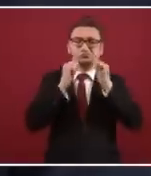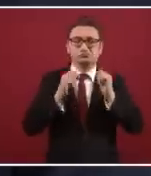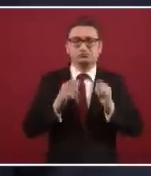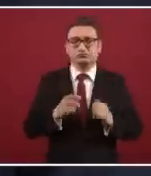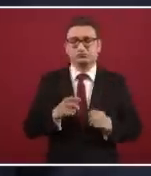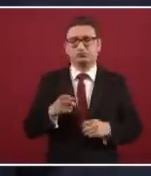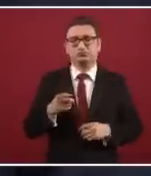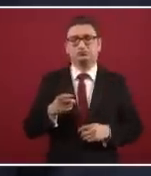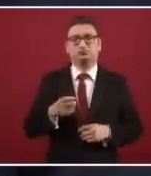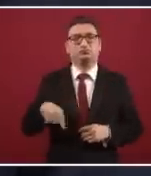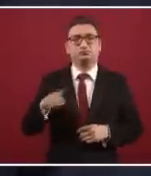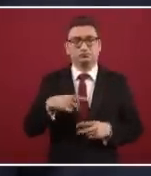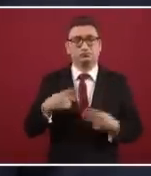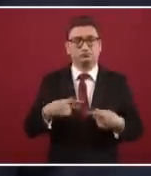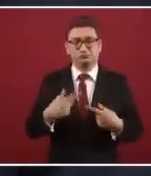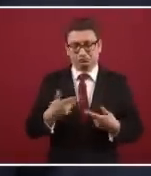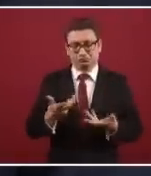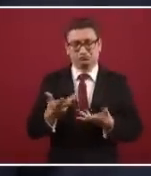hacerla,